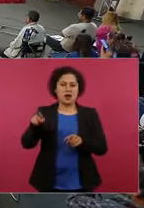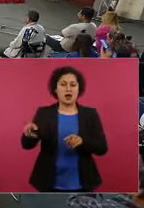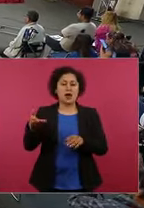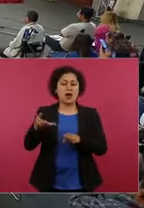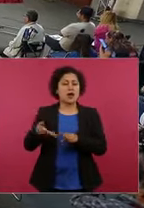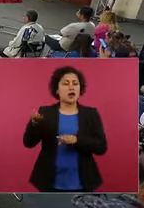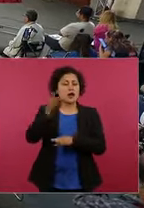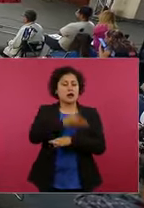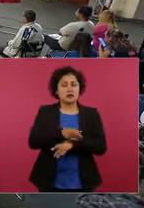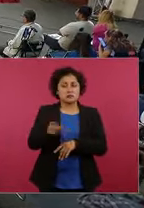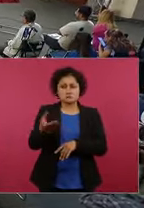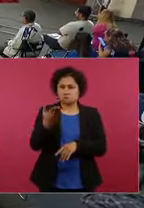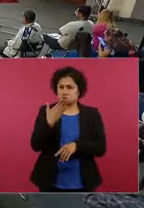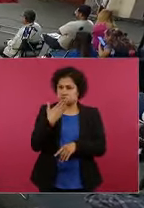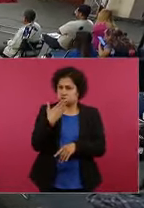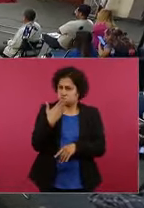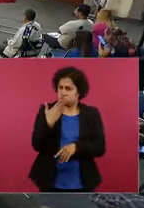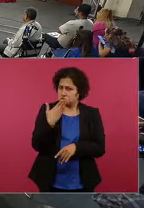Centro,